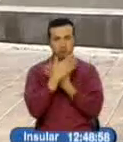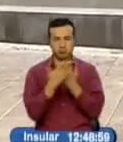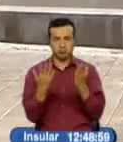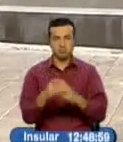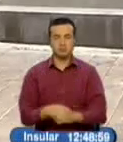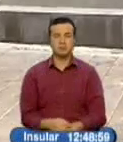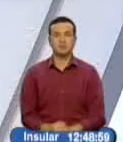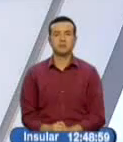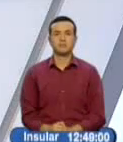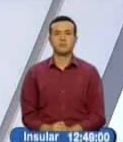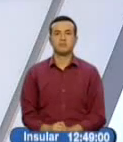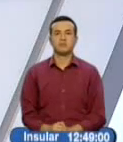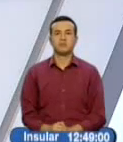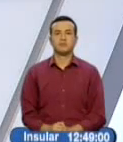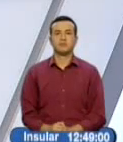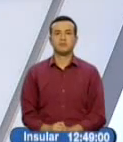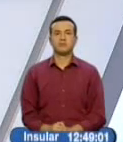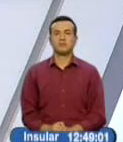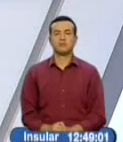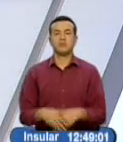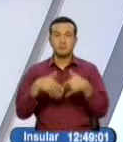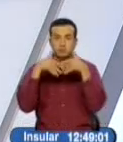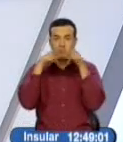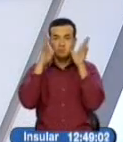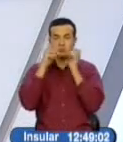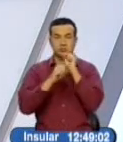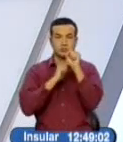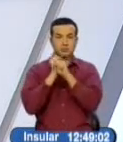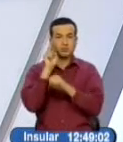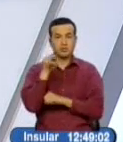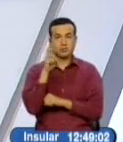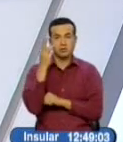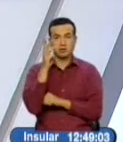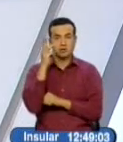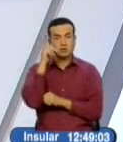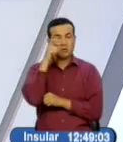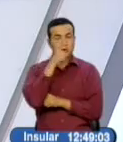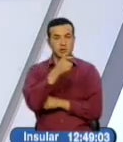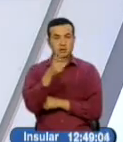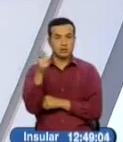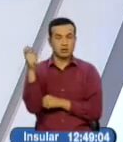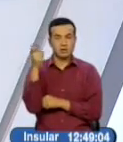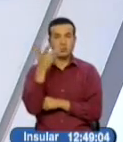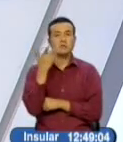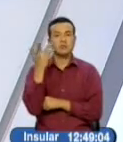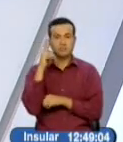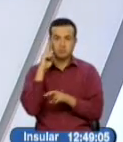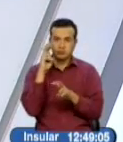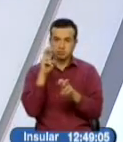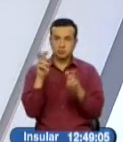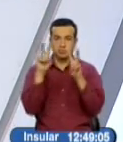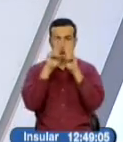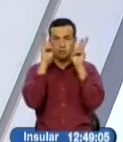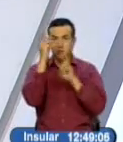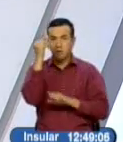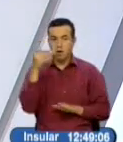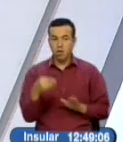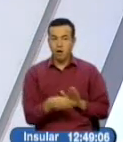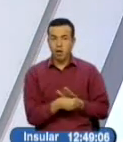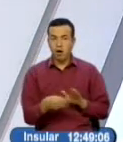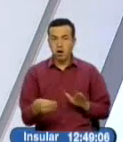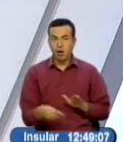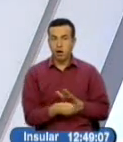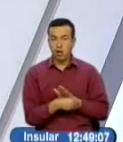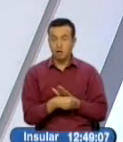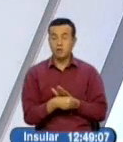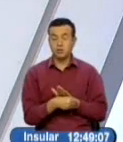Ecuador TV. Y desde diciembre del año 2016, la Fiscalía General del Estado indaga los presuntos sobornos a